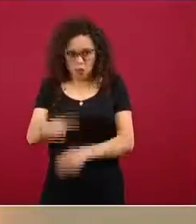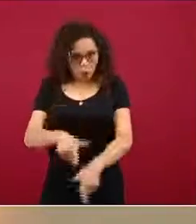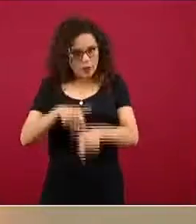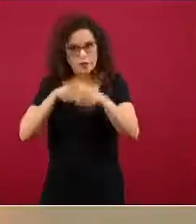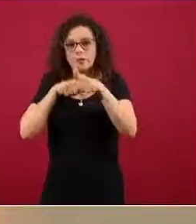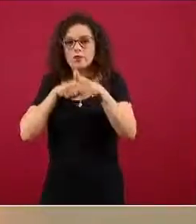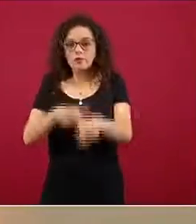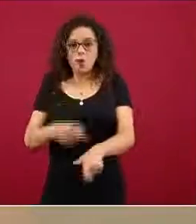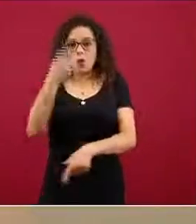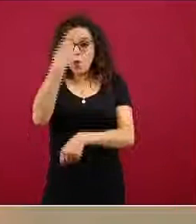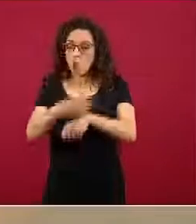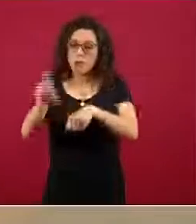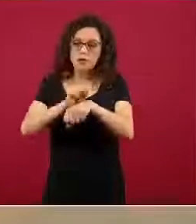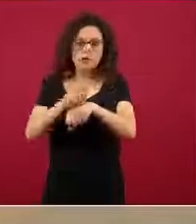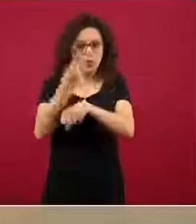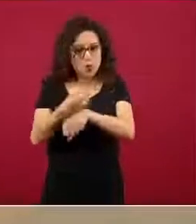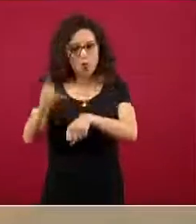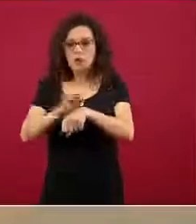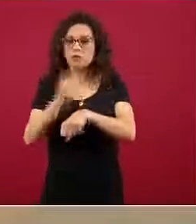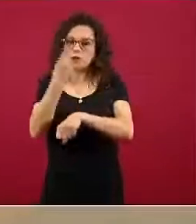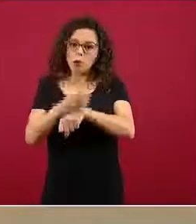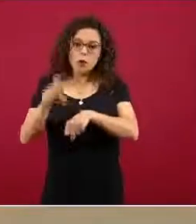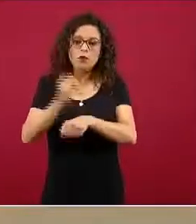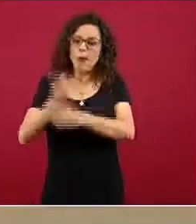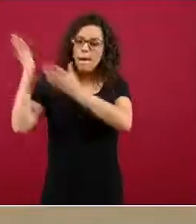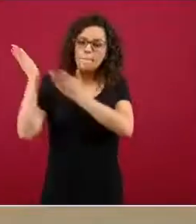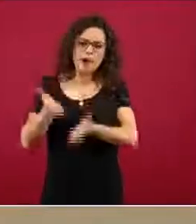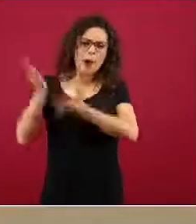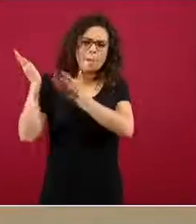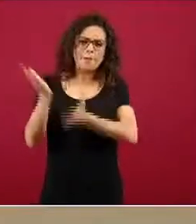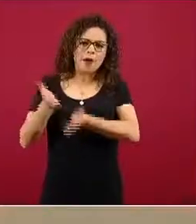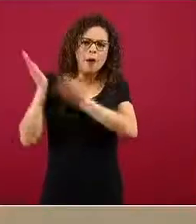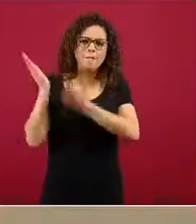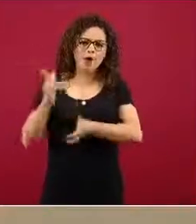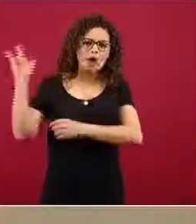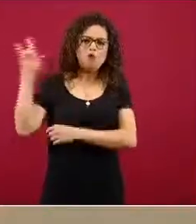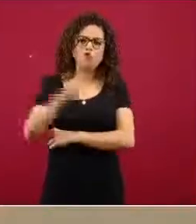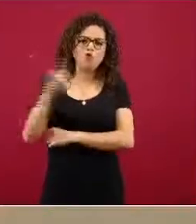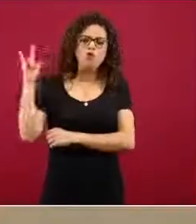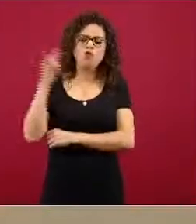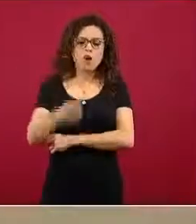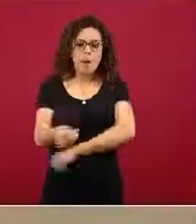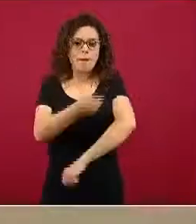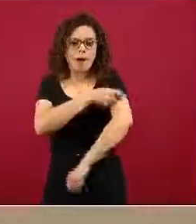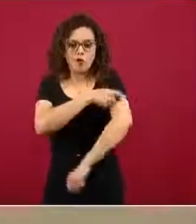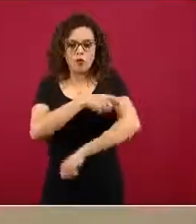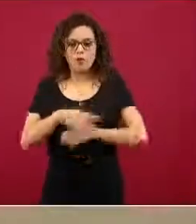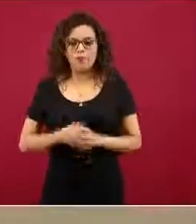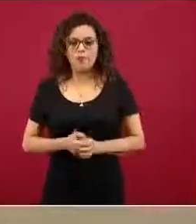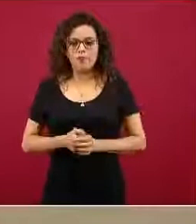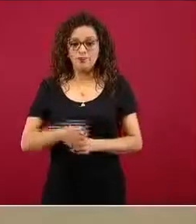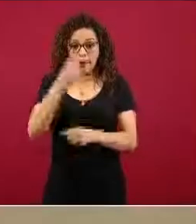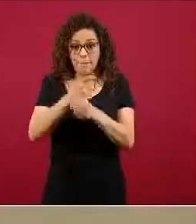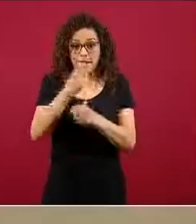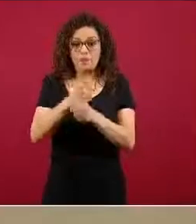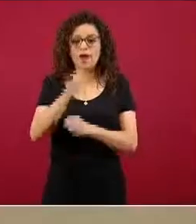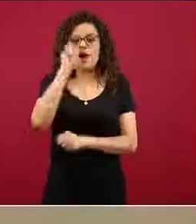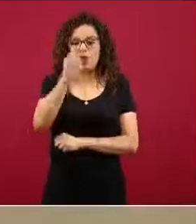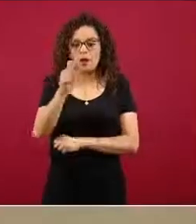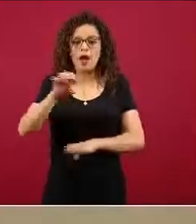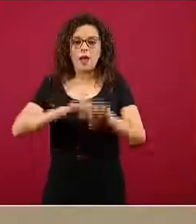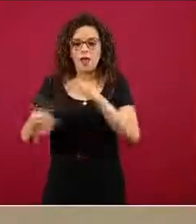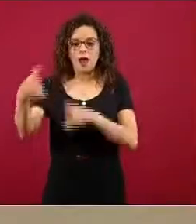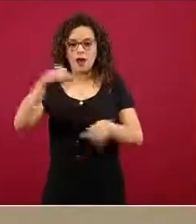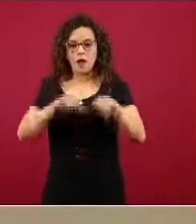Una semana tras otra vamos a estar recibiendo embarques de vacuna, inicialmente con la vacuna de Pfizer-BioNTech,